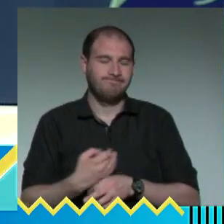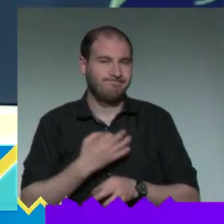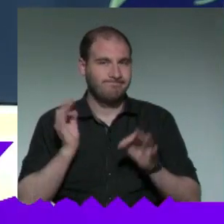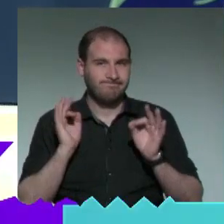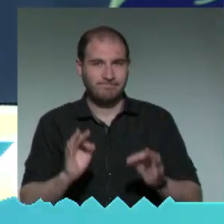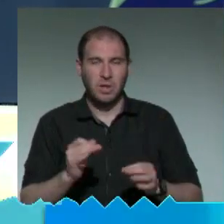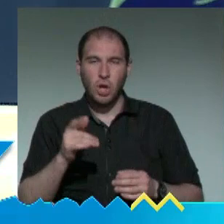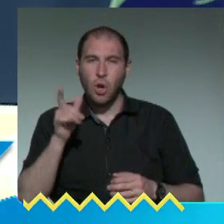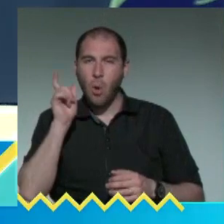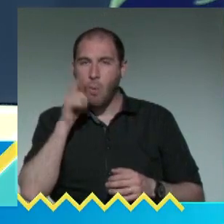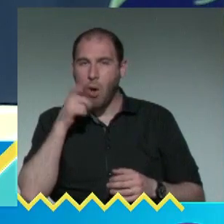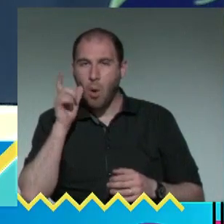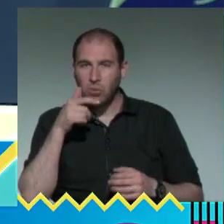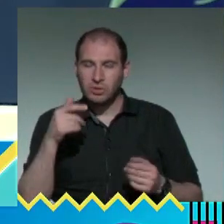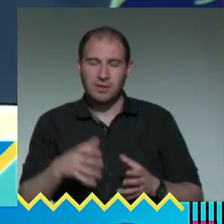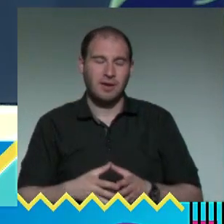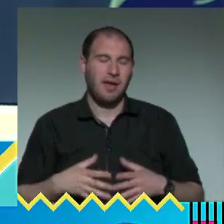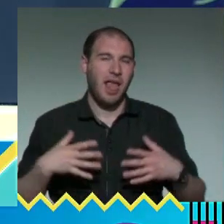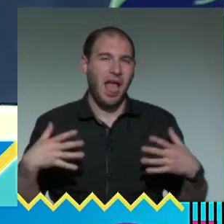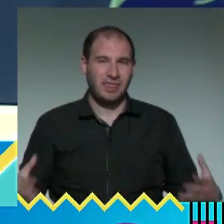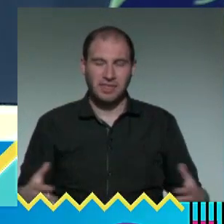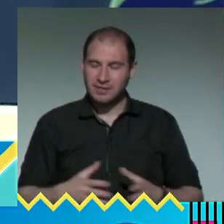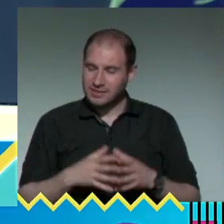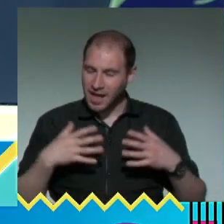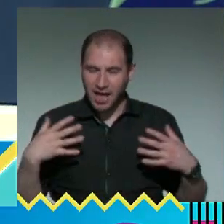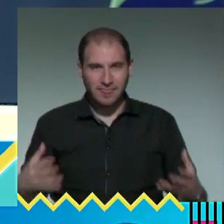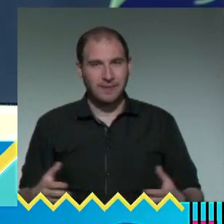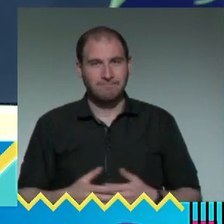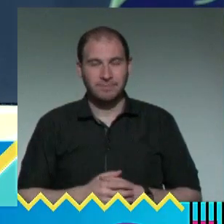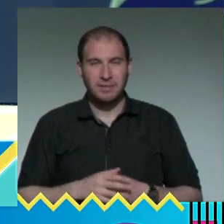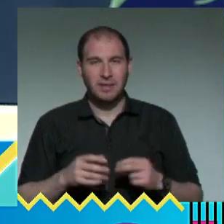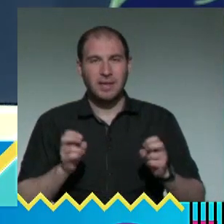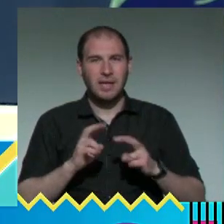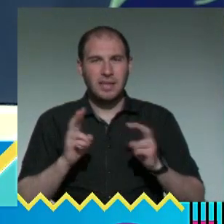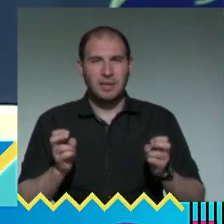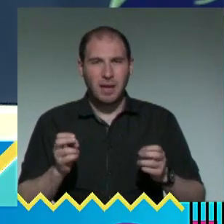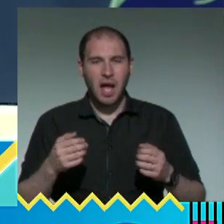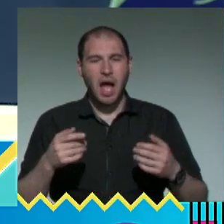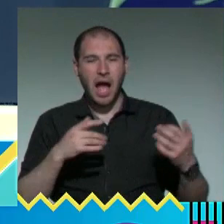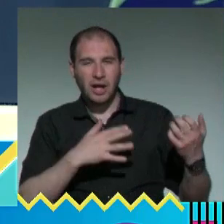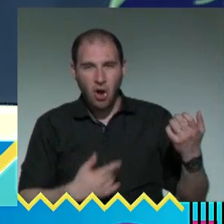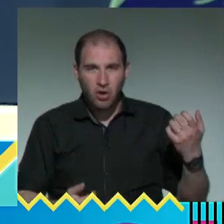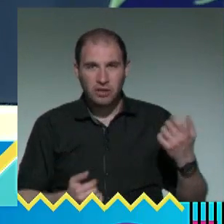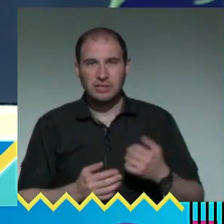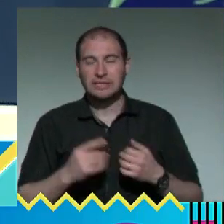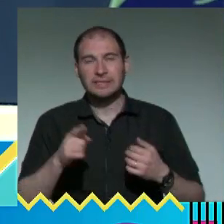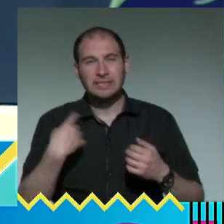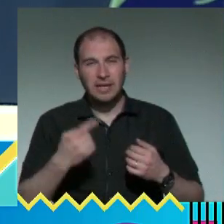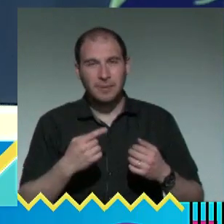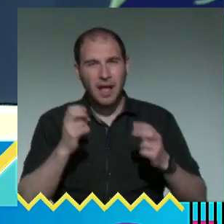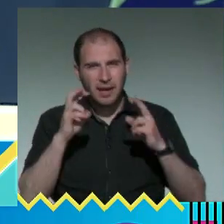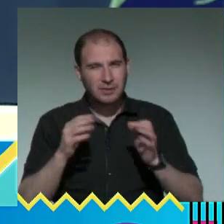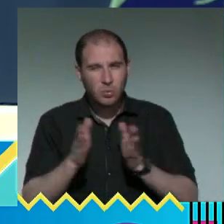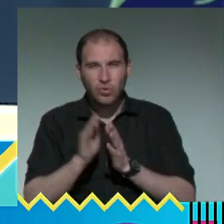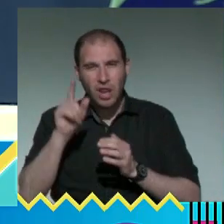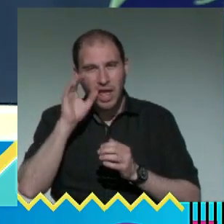nivel de producción enorme. Enorme el tema de los acordes, que siempre lo analizamos con